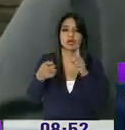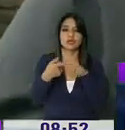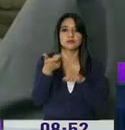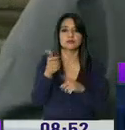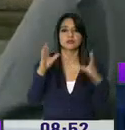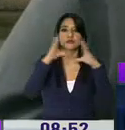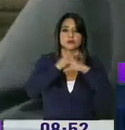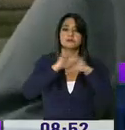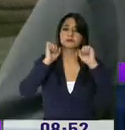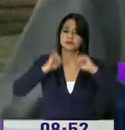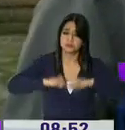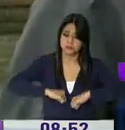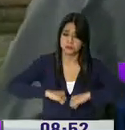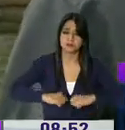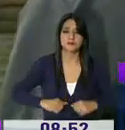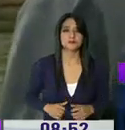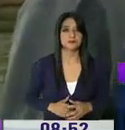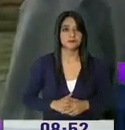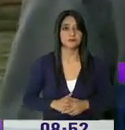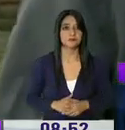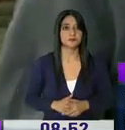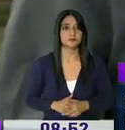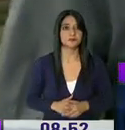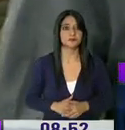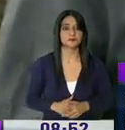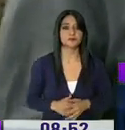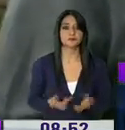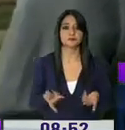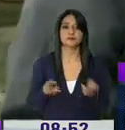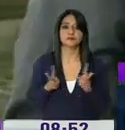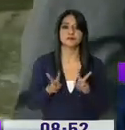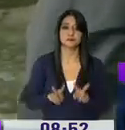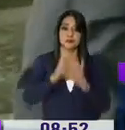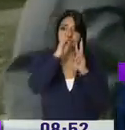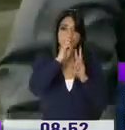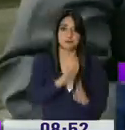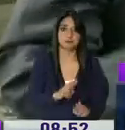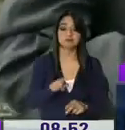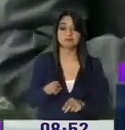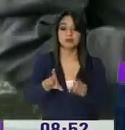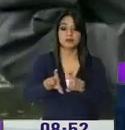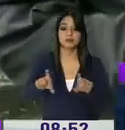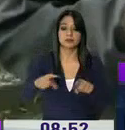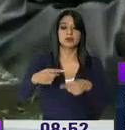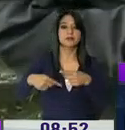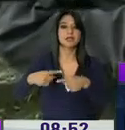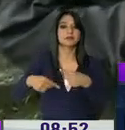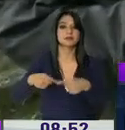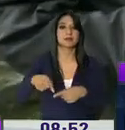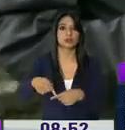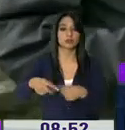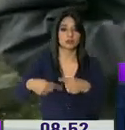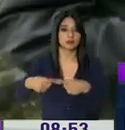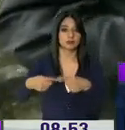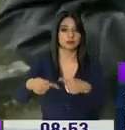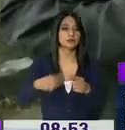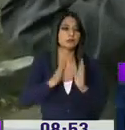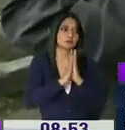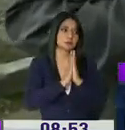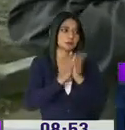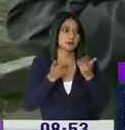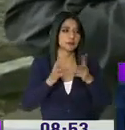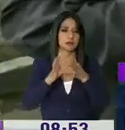que lo podemos hacer. También se está respetando el taxímetro. Eso es lo primero que se solicitó también a